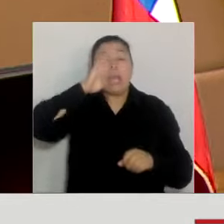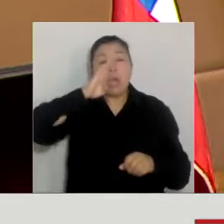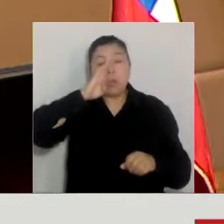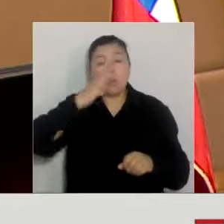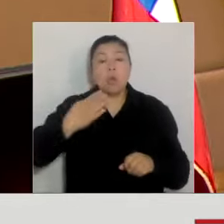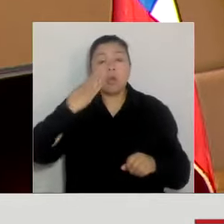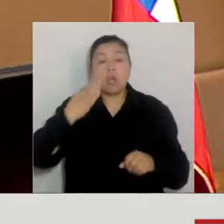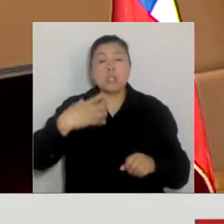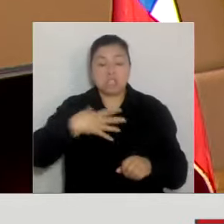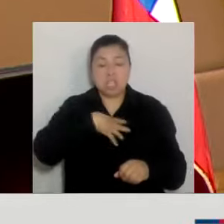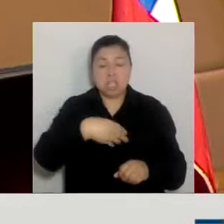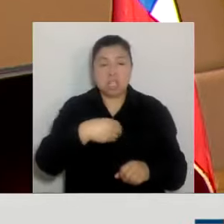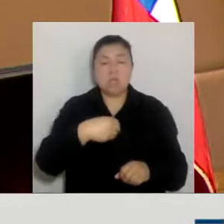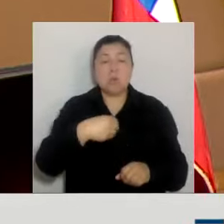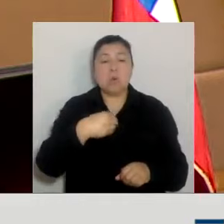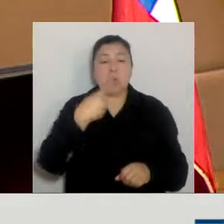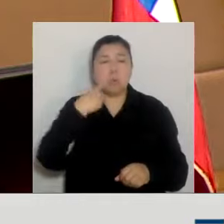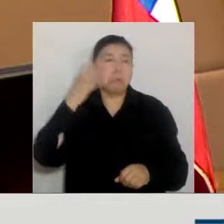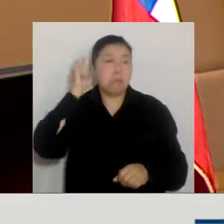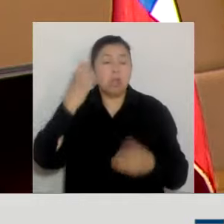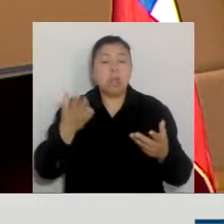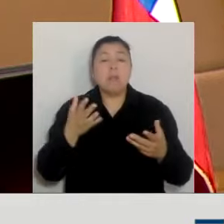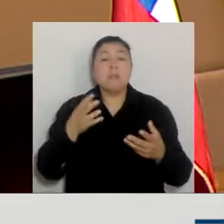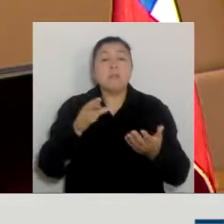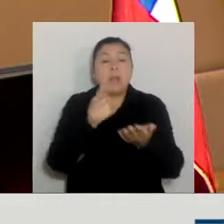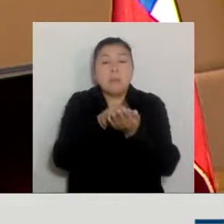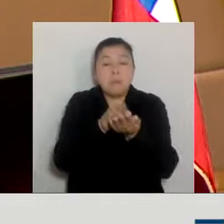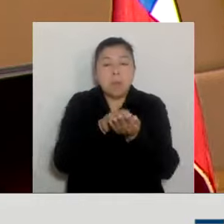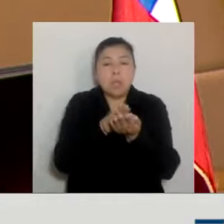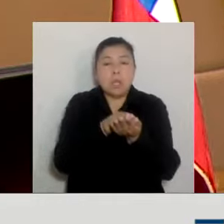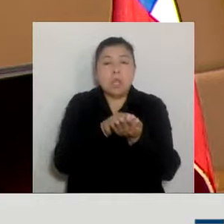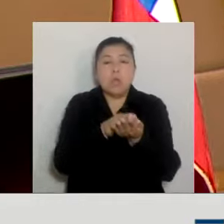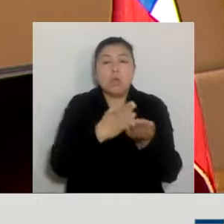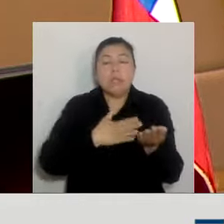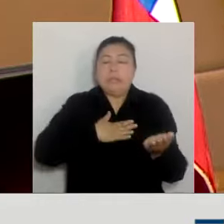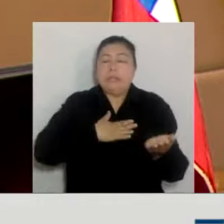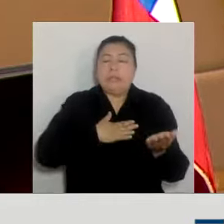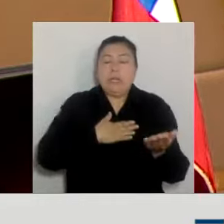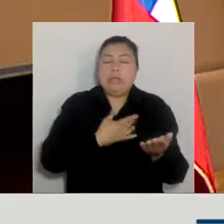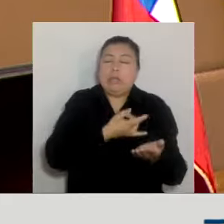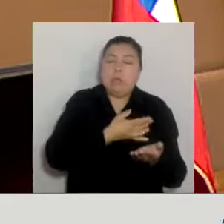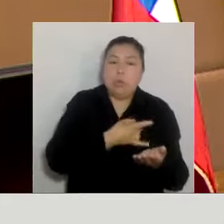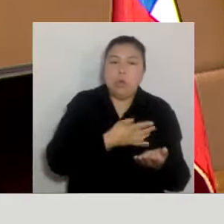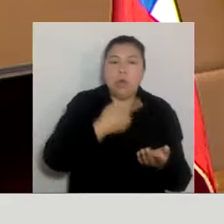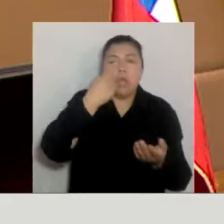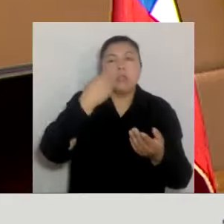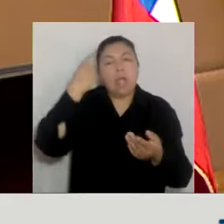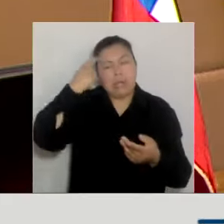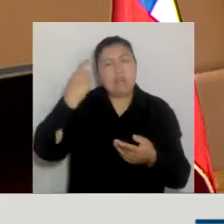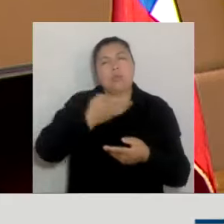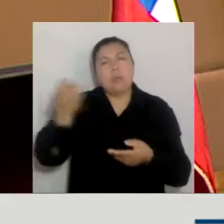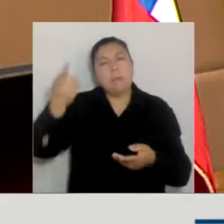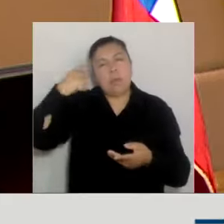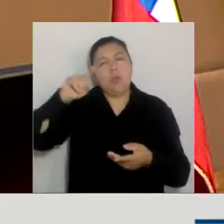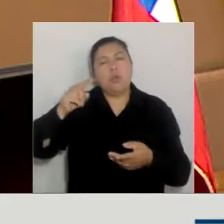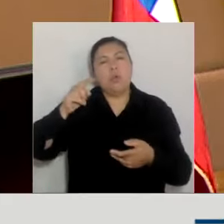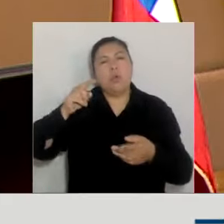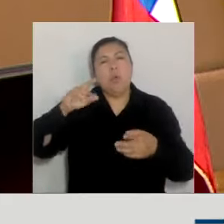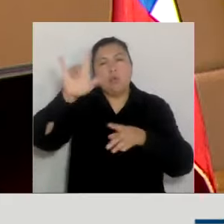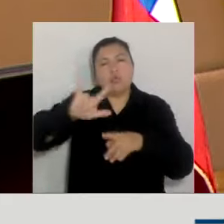hijos de que los moluscos Son animales sintientes bueno crans Elo ustedes pero no le hagan creer al resto del mundo eso las